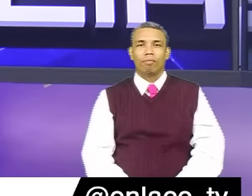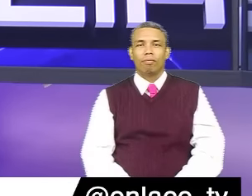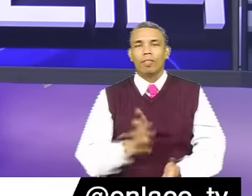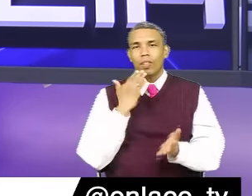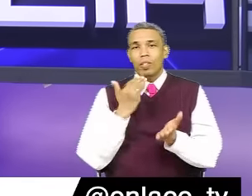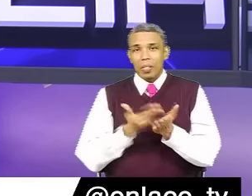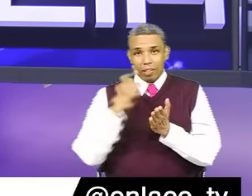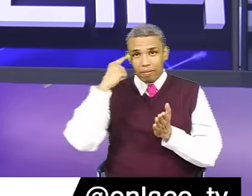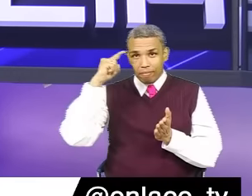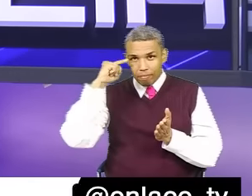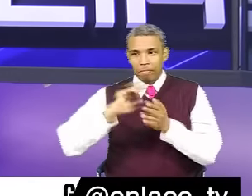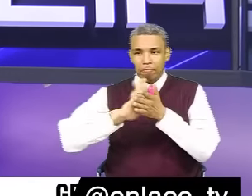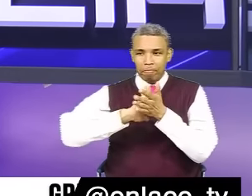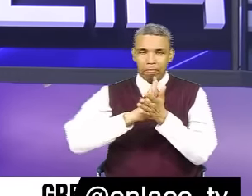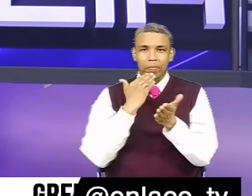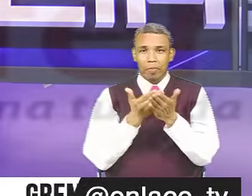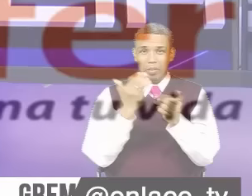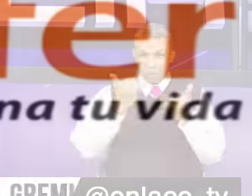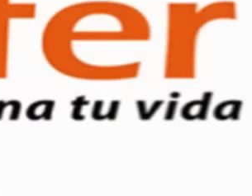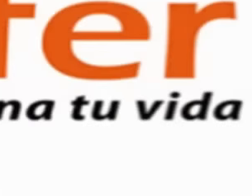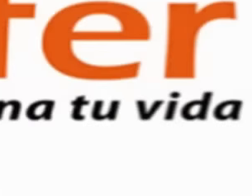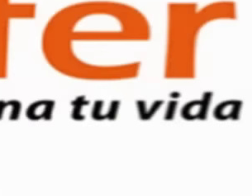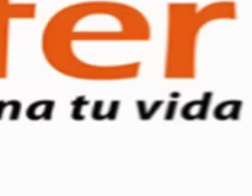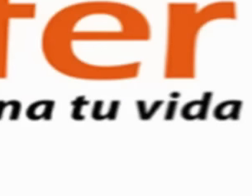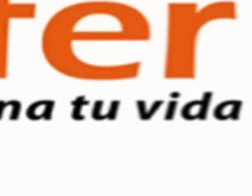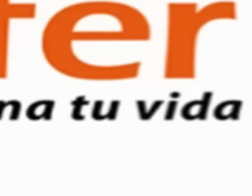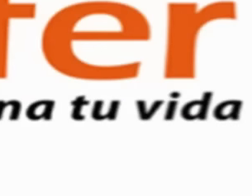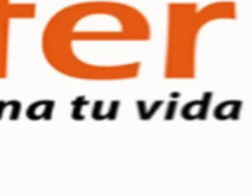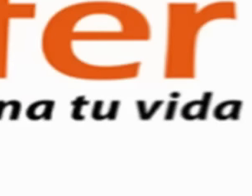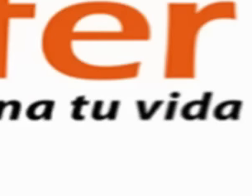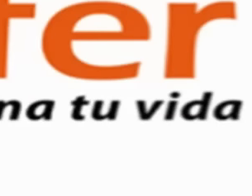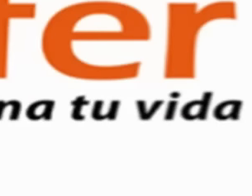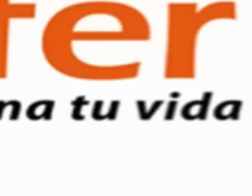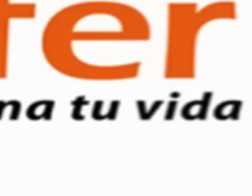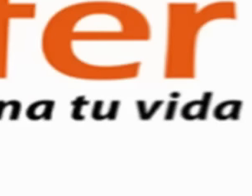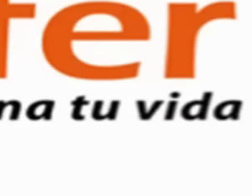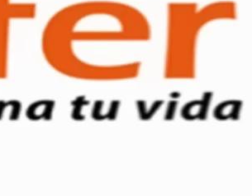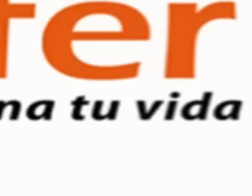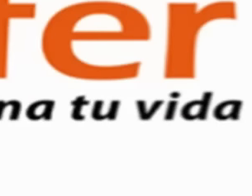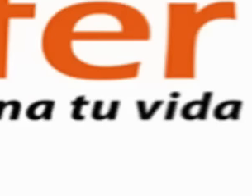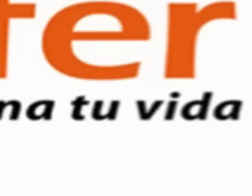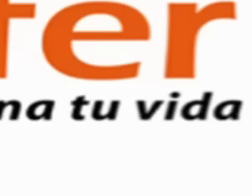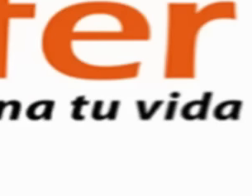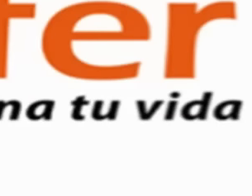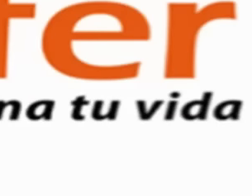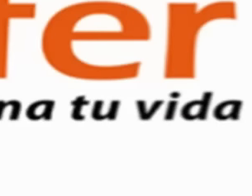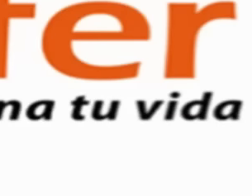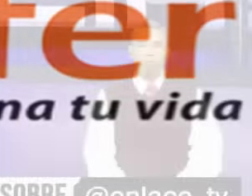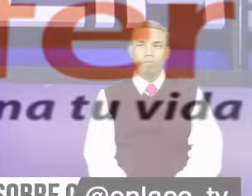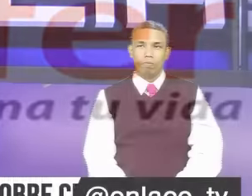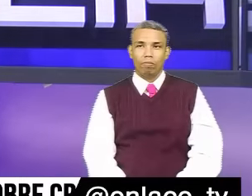Gracias, Sara, por esta información. Y antes de despedirnos, recuerde materiales eléctricos, Electrofer, ilumina tu vida.